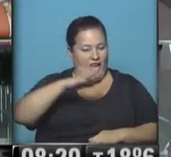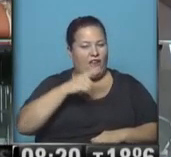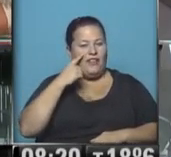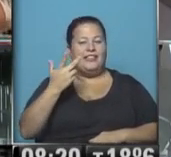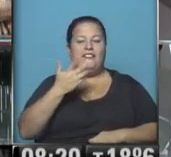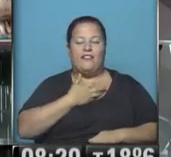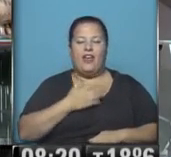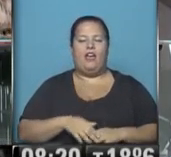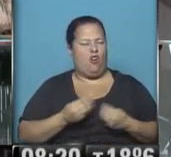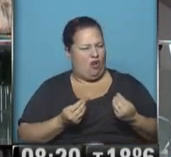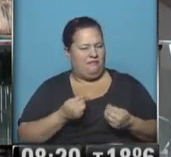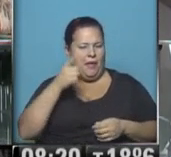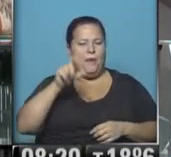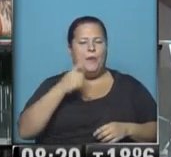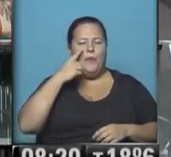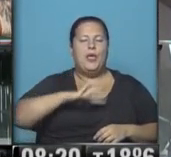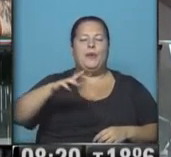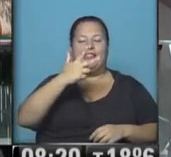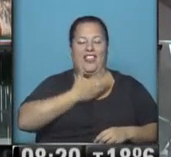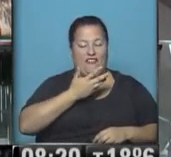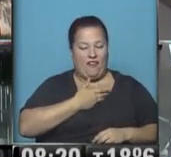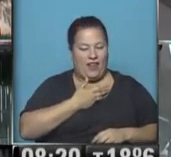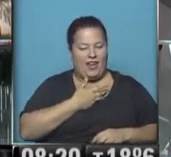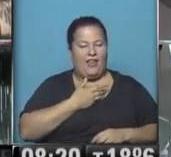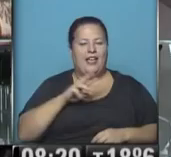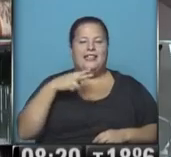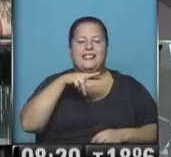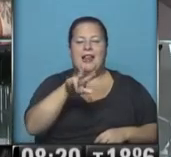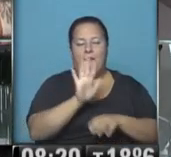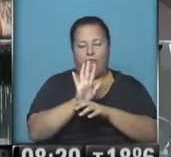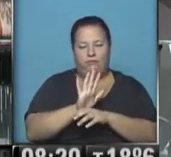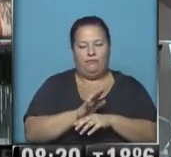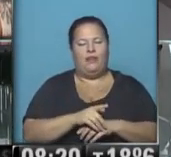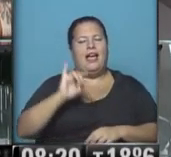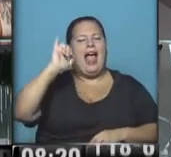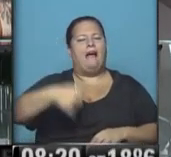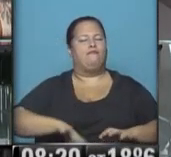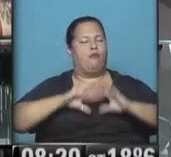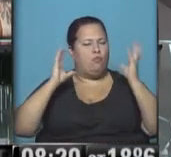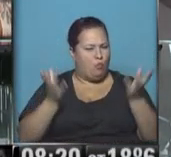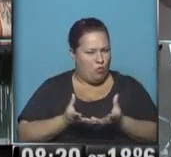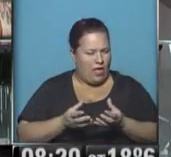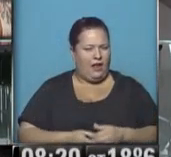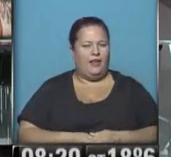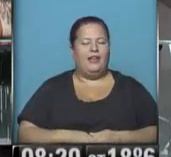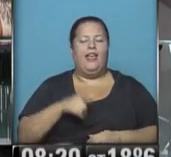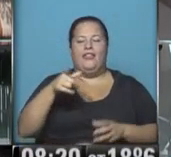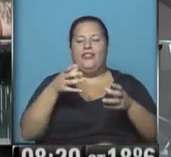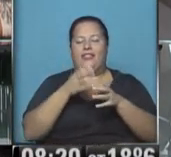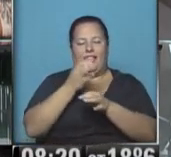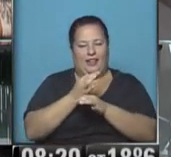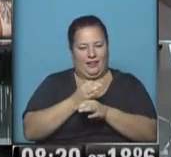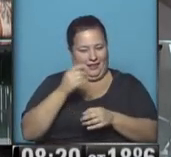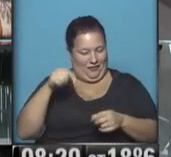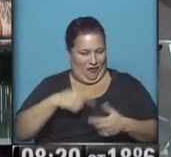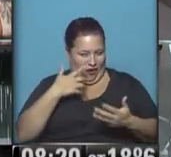de 3 febrens, eh, habitante de 3 de febrero, eh, la serpiente Bosh, campeón mundial, eh, campeón mundial de la categoría,